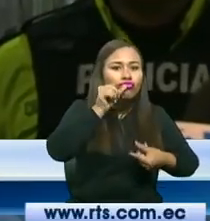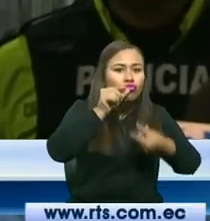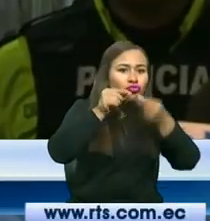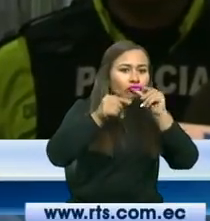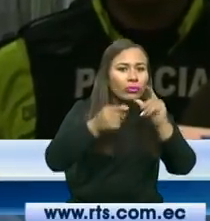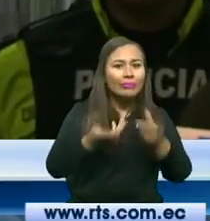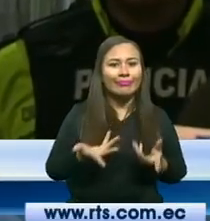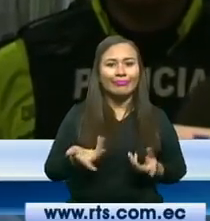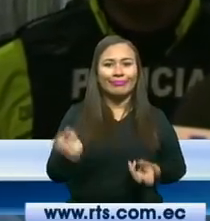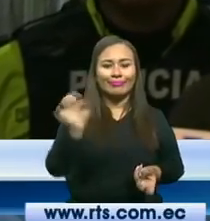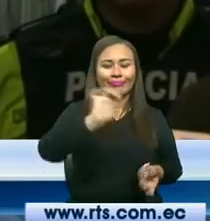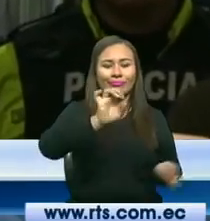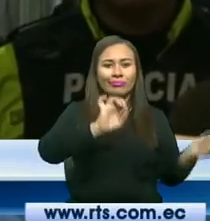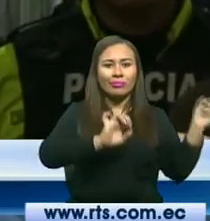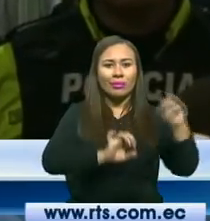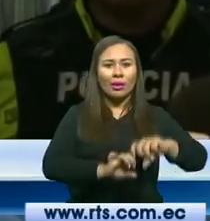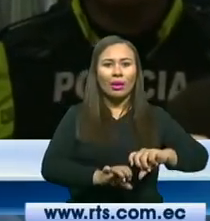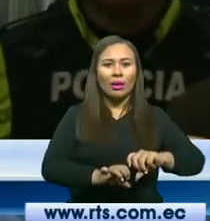mezcla entre